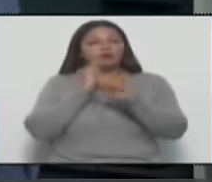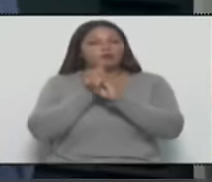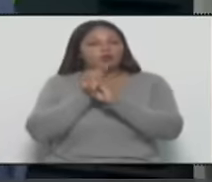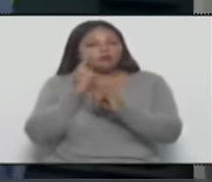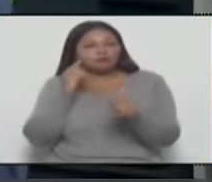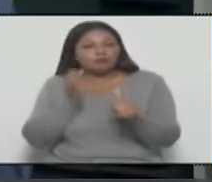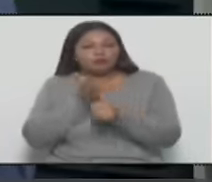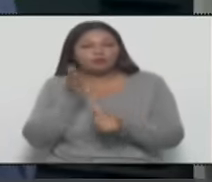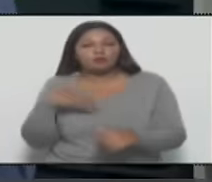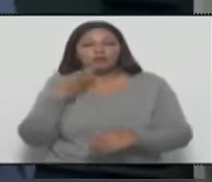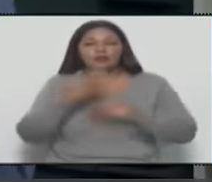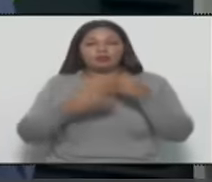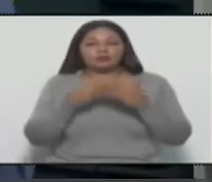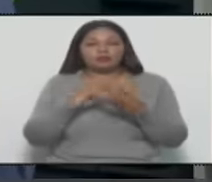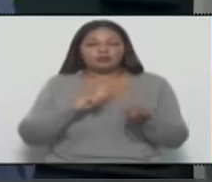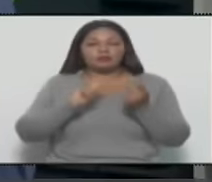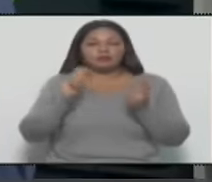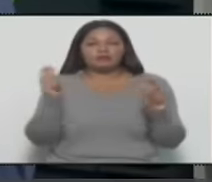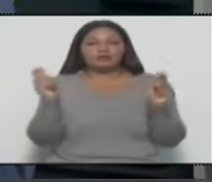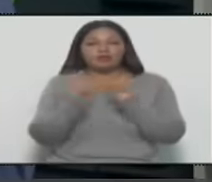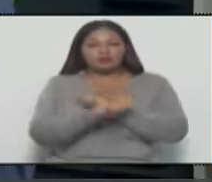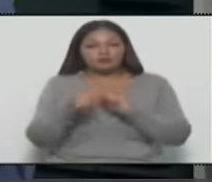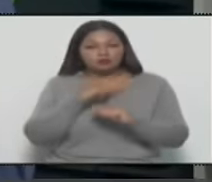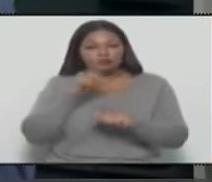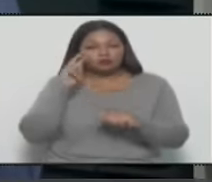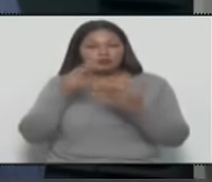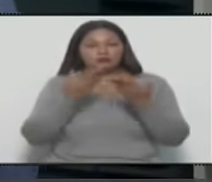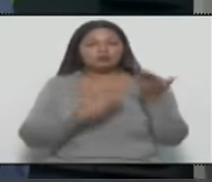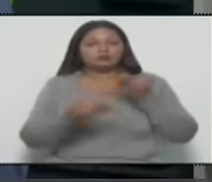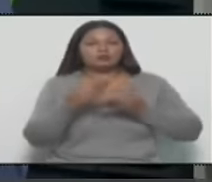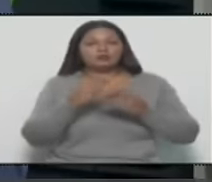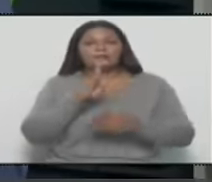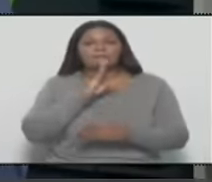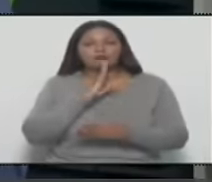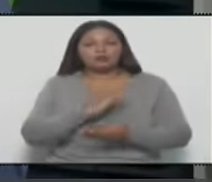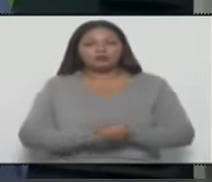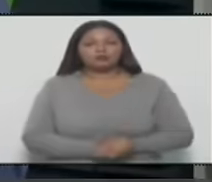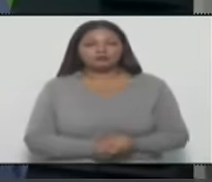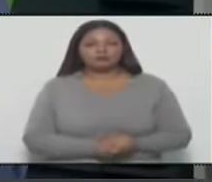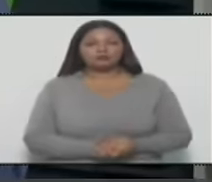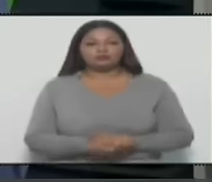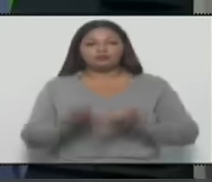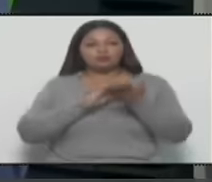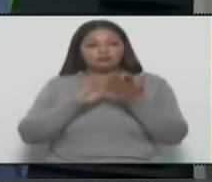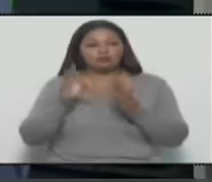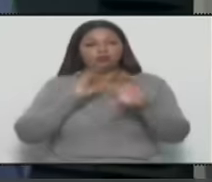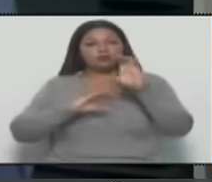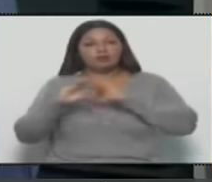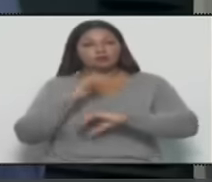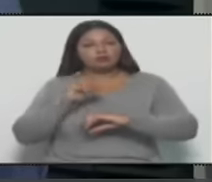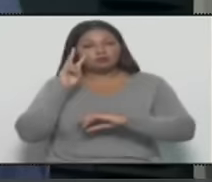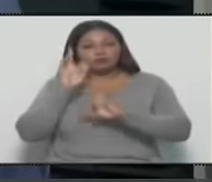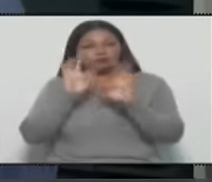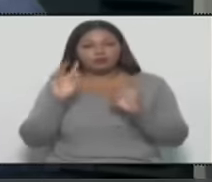hacer transferencias bancarias, por ejemplo, sí, en nuestro sistema bancario, o para acceder a la página del Seguro Social. Empresas de telecomunicaciones.